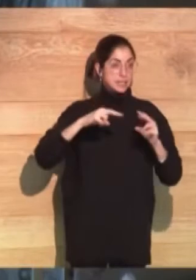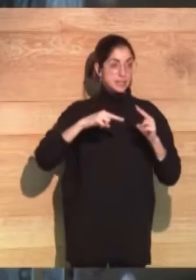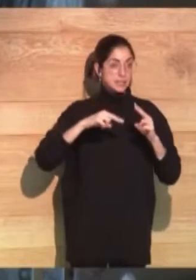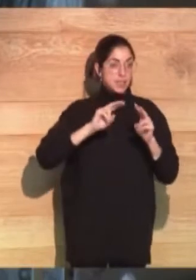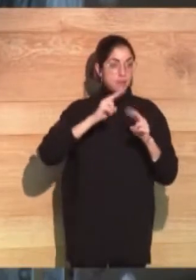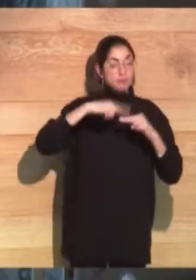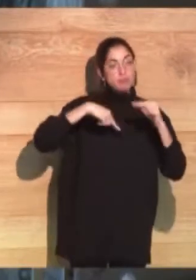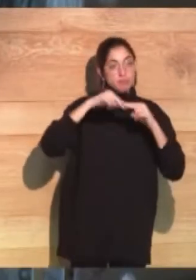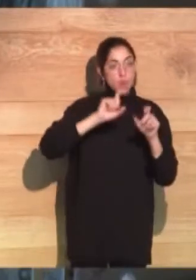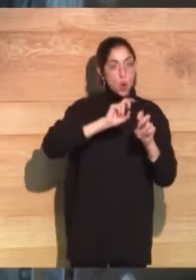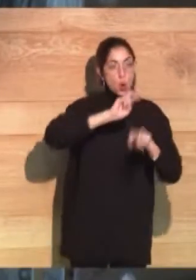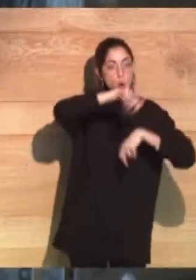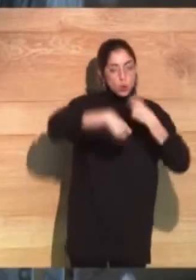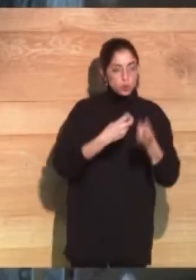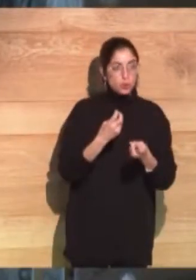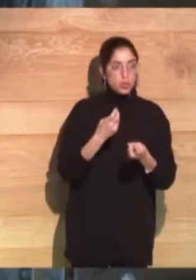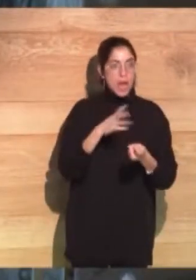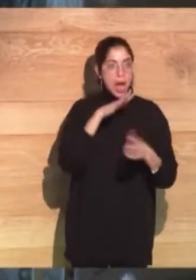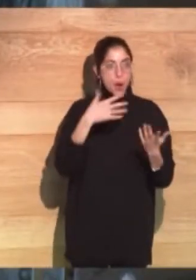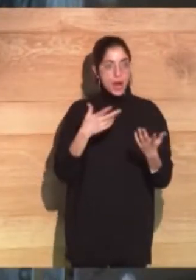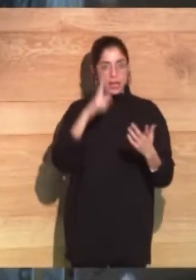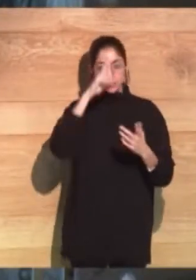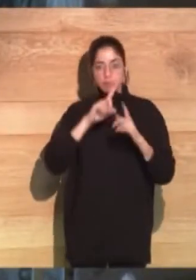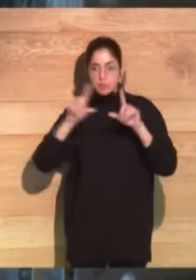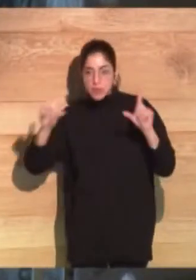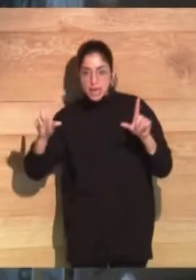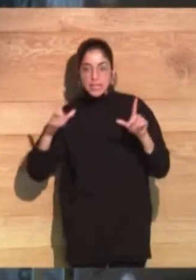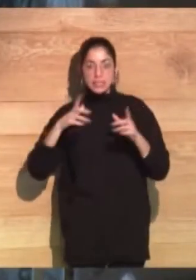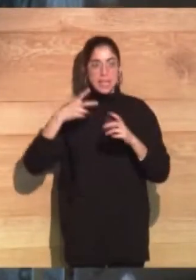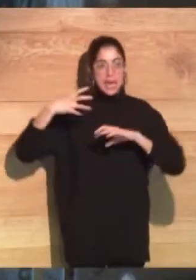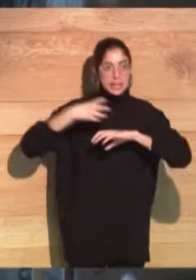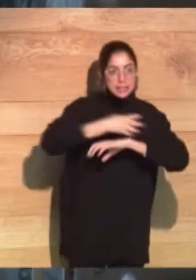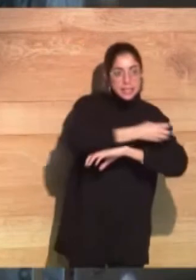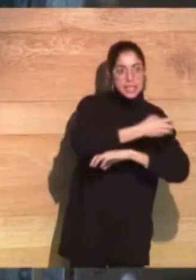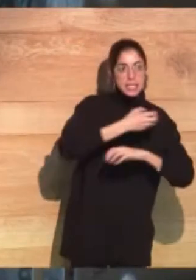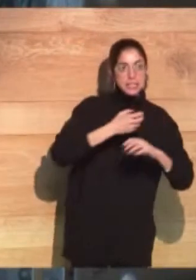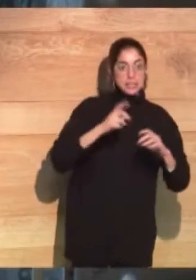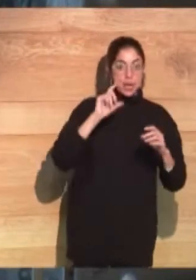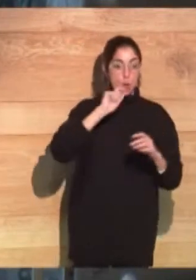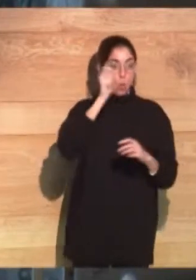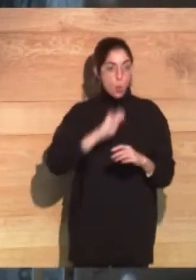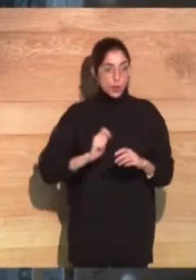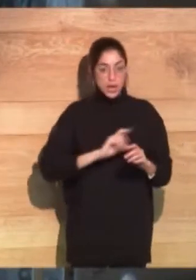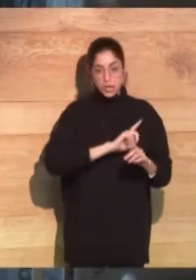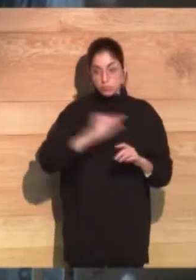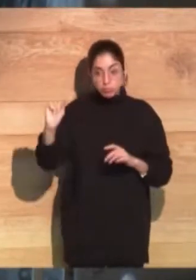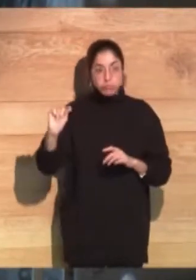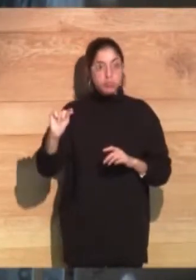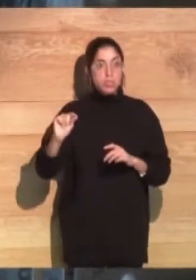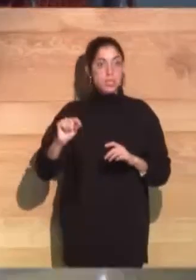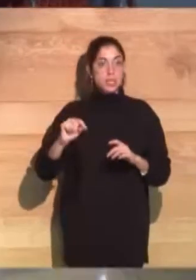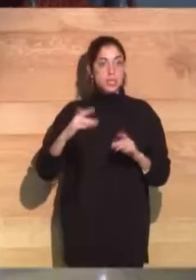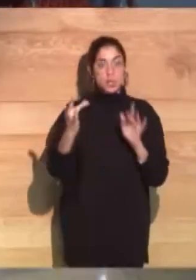mente cuando ve esas imágenes de los trenes saliendo de Ucrania, buscando refugio en las fronteras con Europa, de